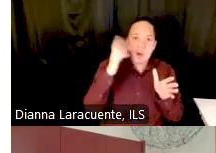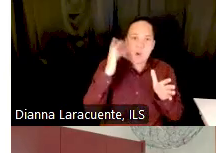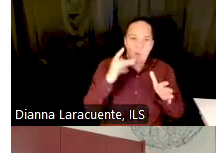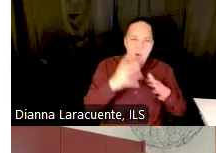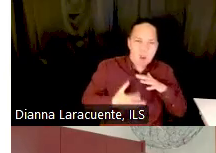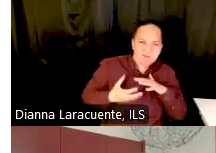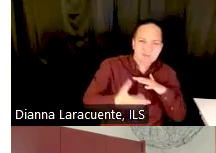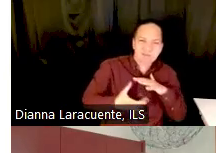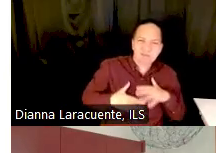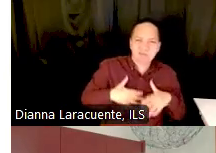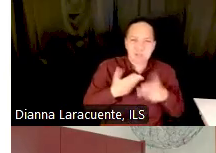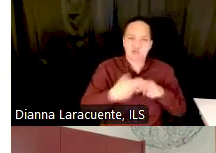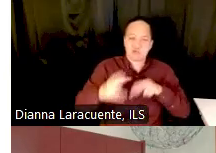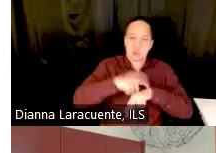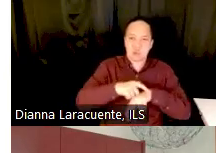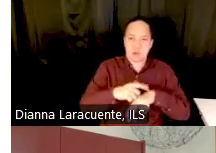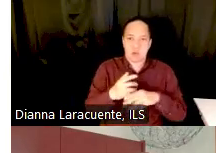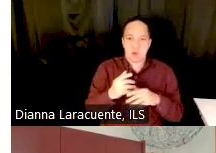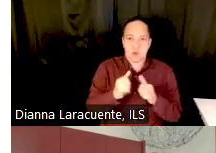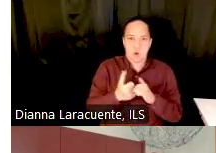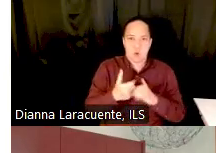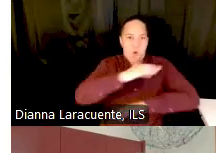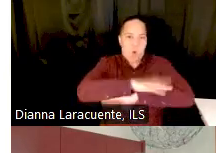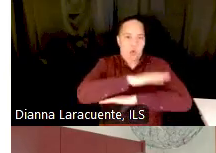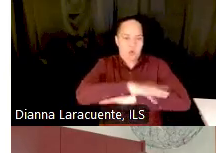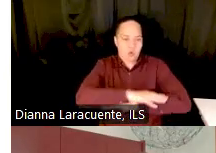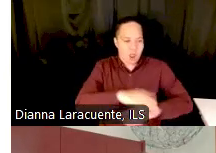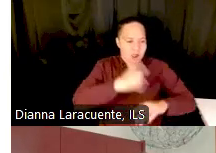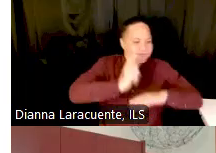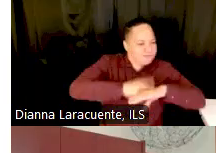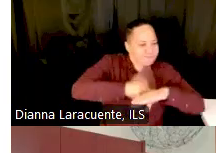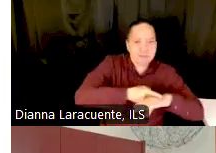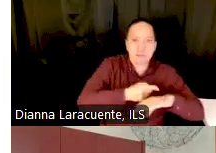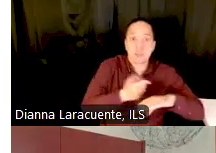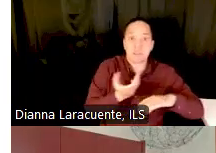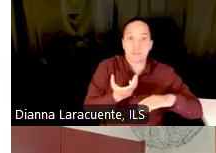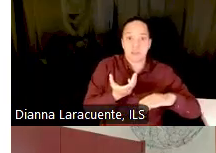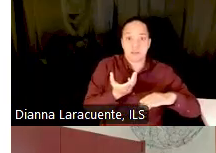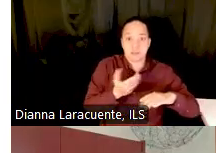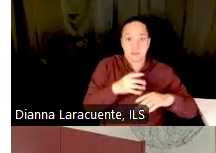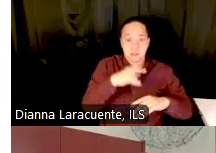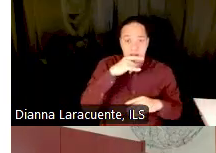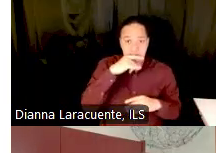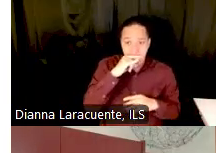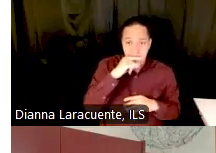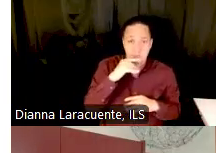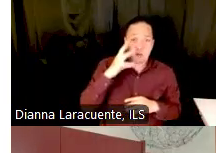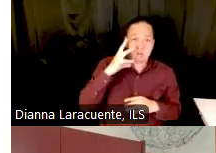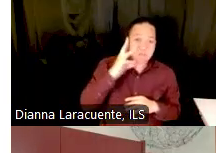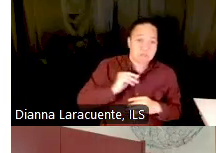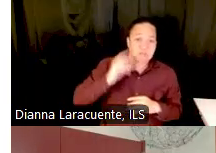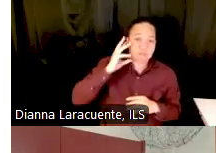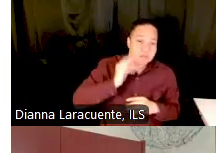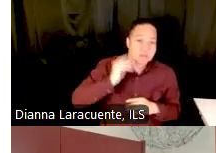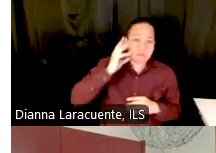irritabilidad temporera lo vemos como algo conductual y lo corregimos, y el niño sigue viviendo esta experiencia